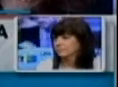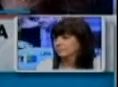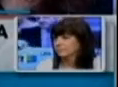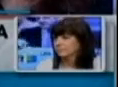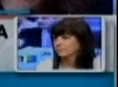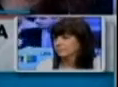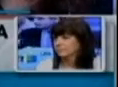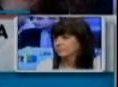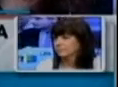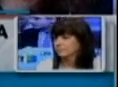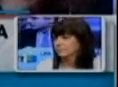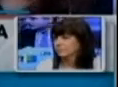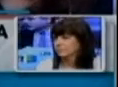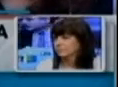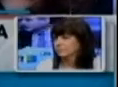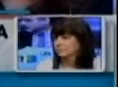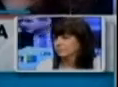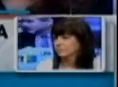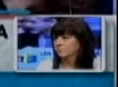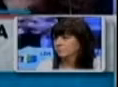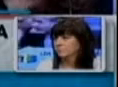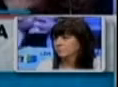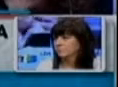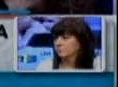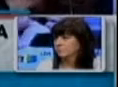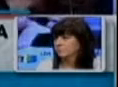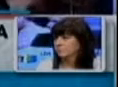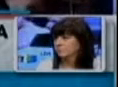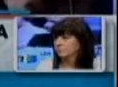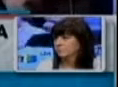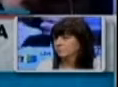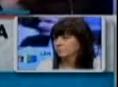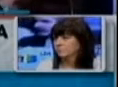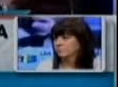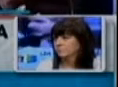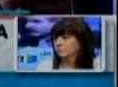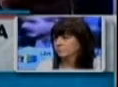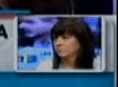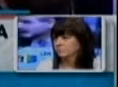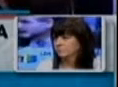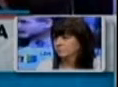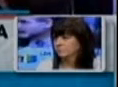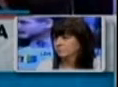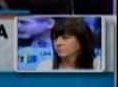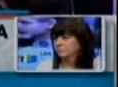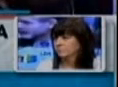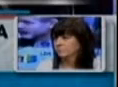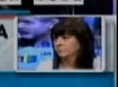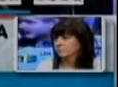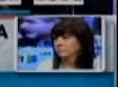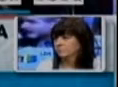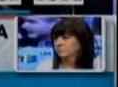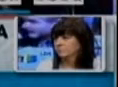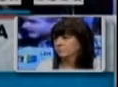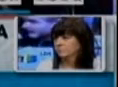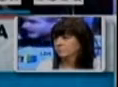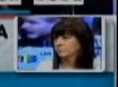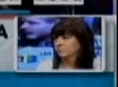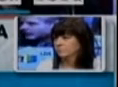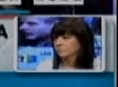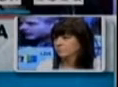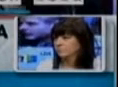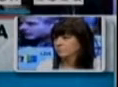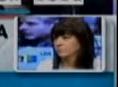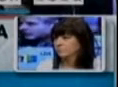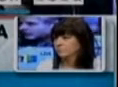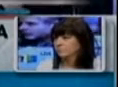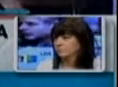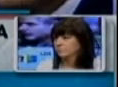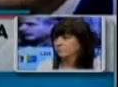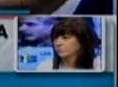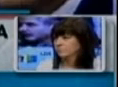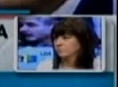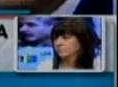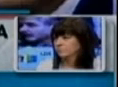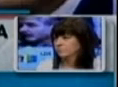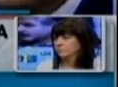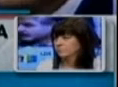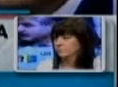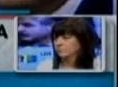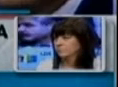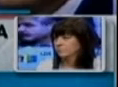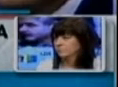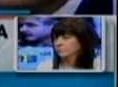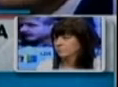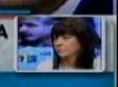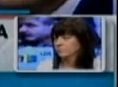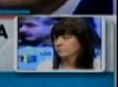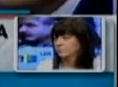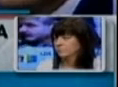un proyecto para, digamos, luchar contra la extranjerización de la tierra, y se escuchaban los gritos en la tribuna haciendo mención a la Barry Gold, un tema que usted ha luchado y mucho por el